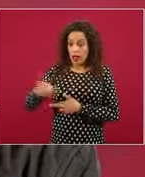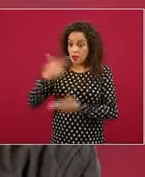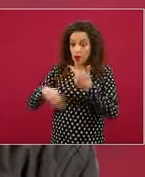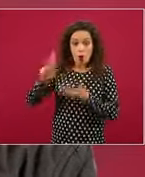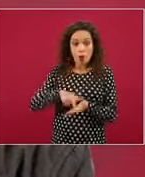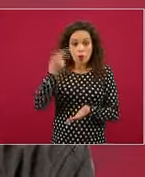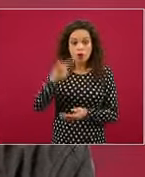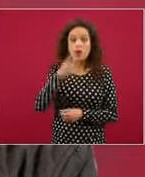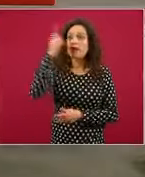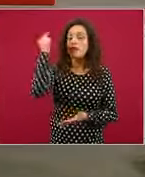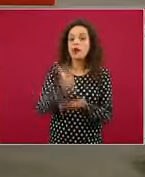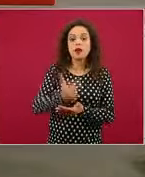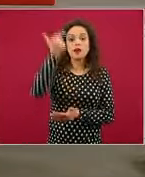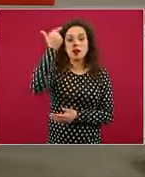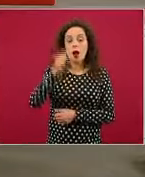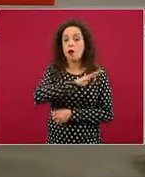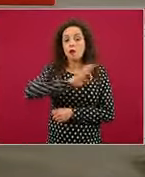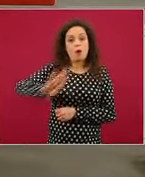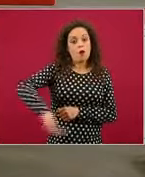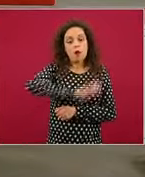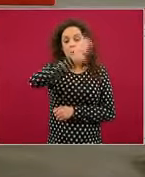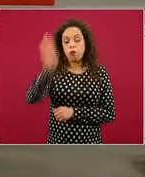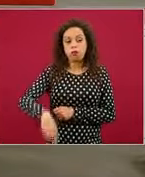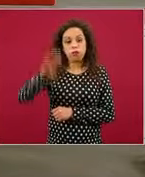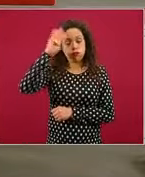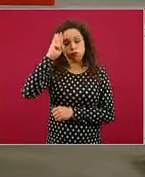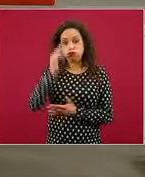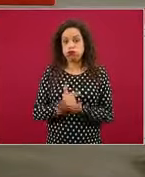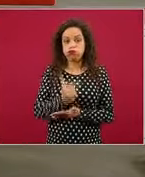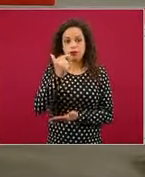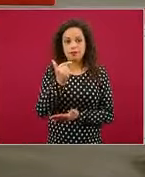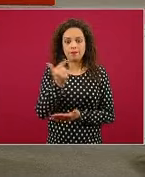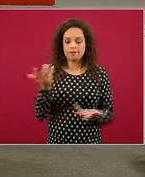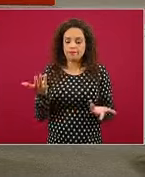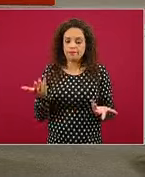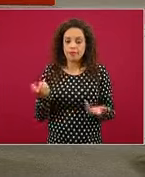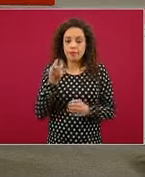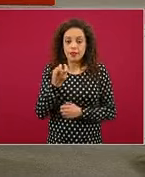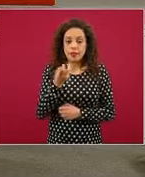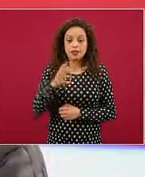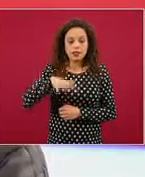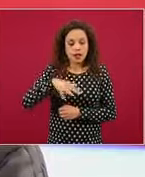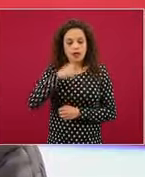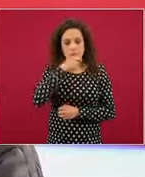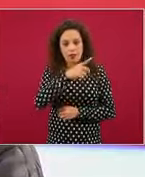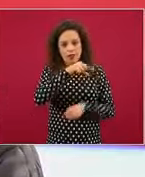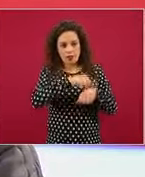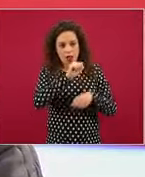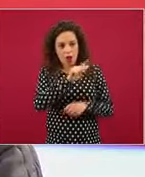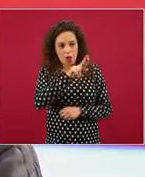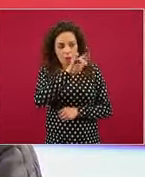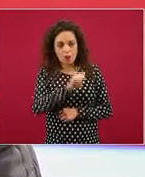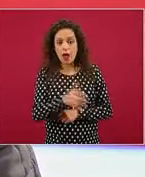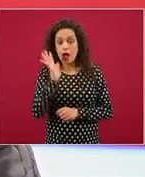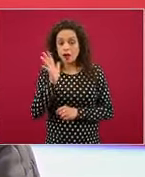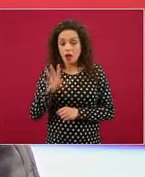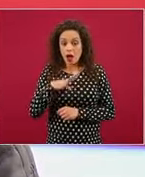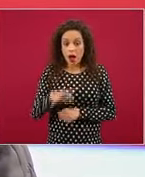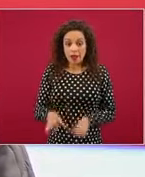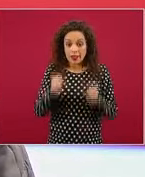e incluso letal. Entonces, no hay, como ya se comenta por parte del doctor Alomía, no hay todavía